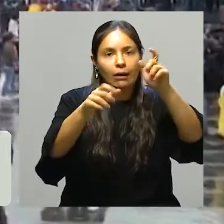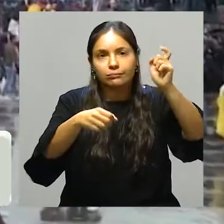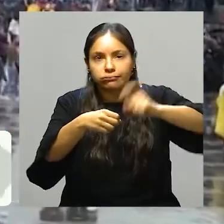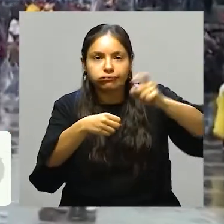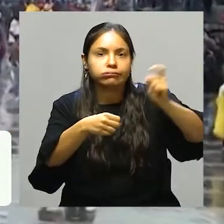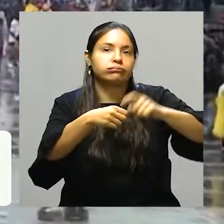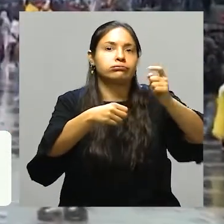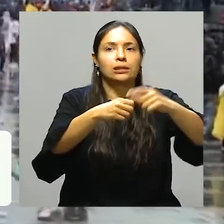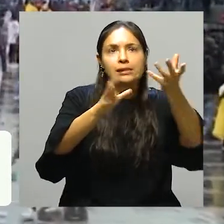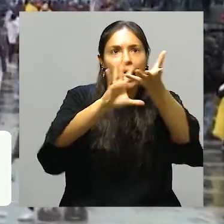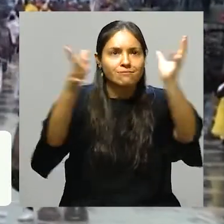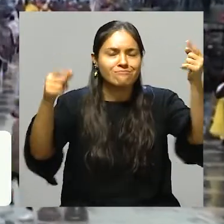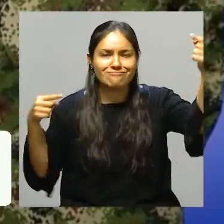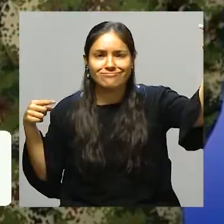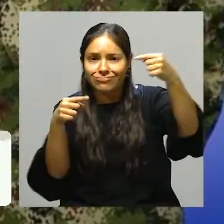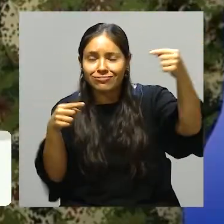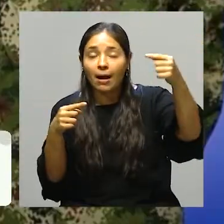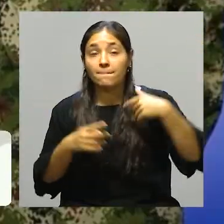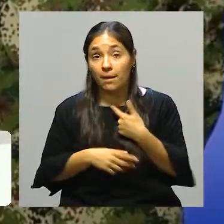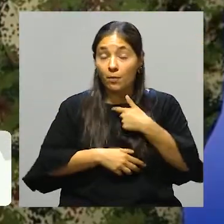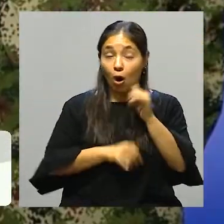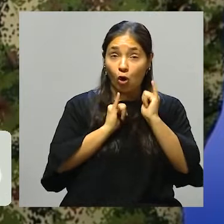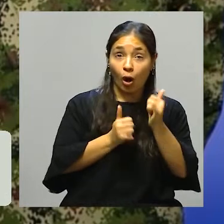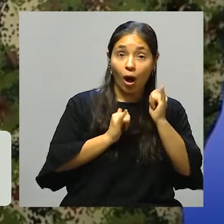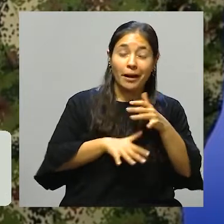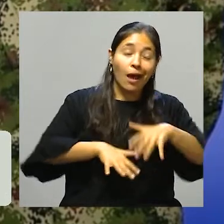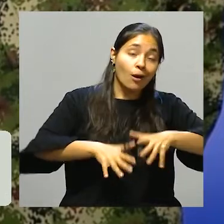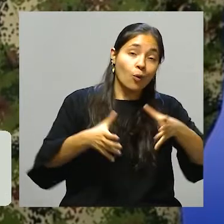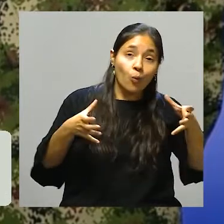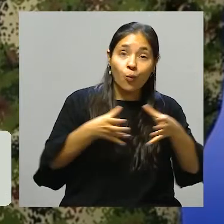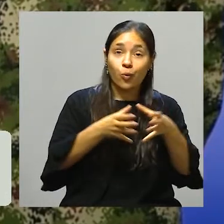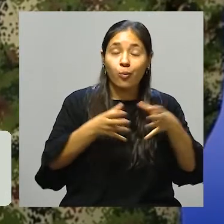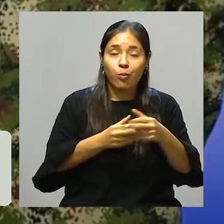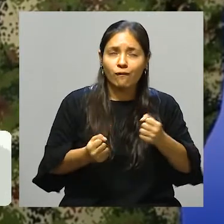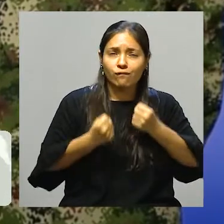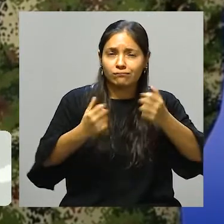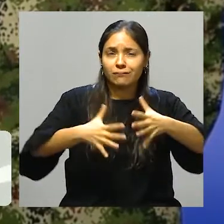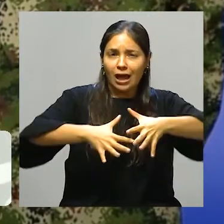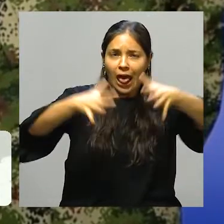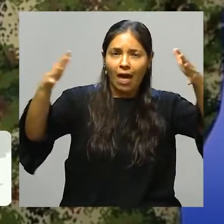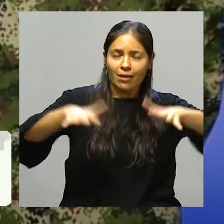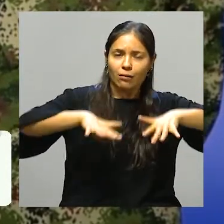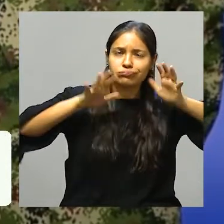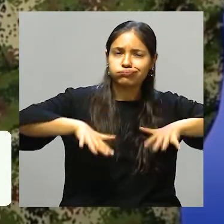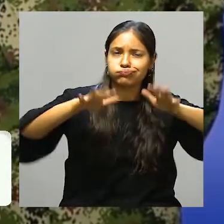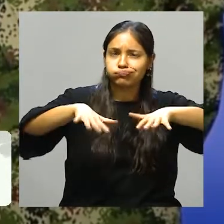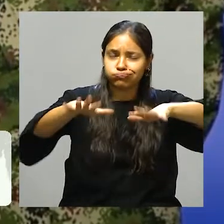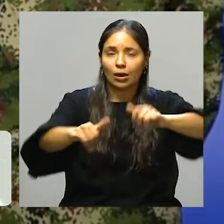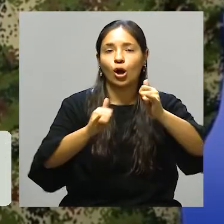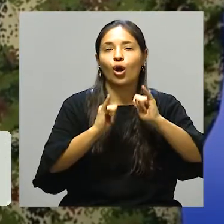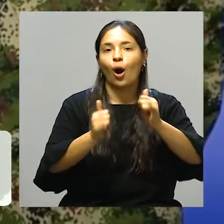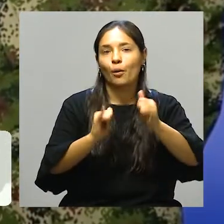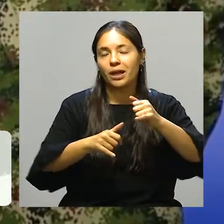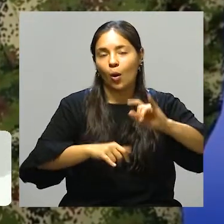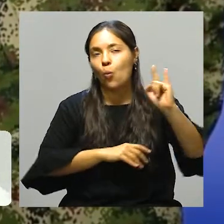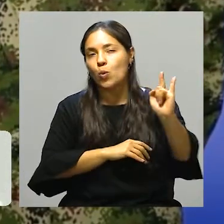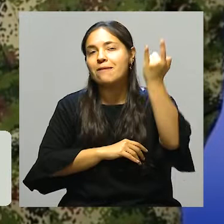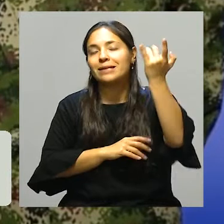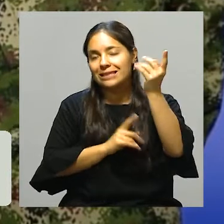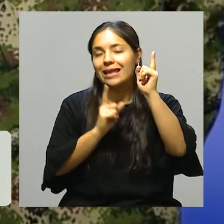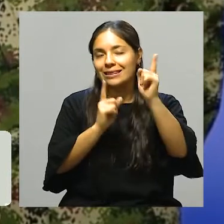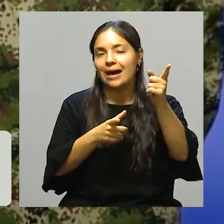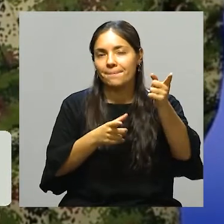manifestara también a través del voto para incidir un poco en el cambio político que se está proyectando, que vienen